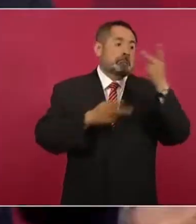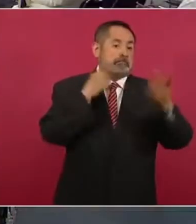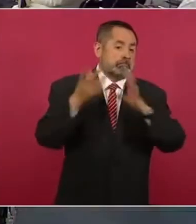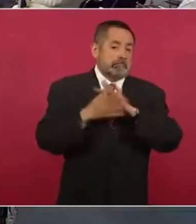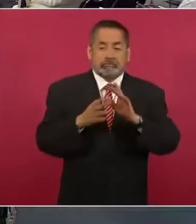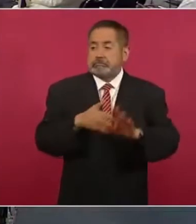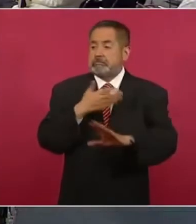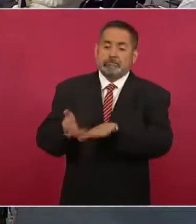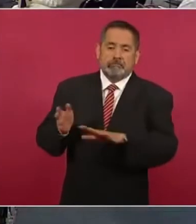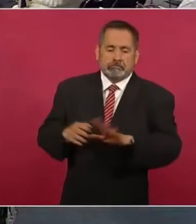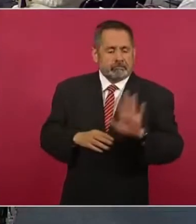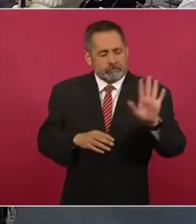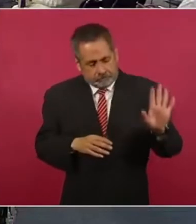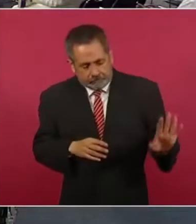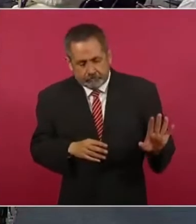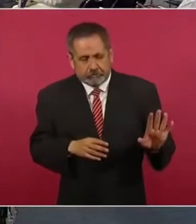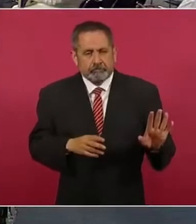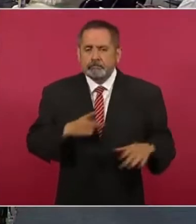Entonces hay que poner orden.